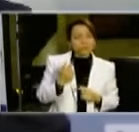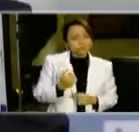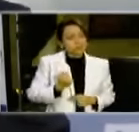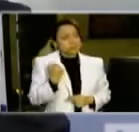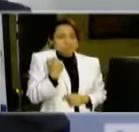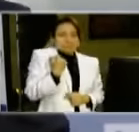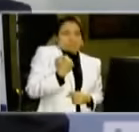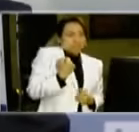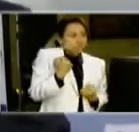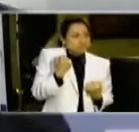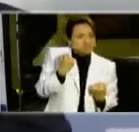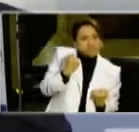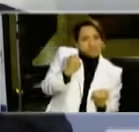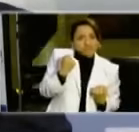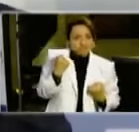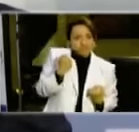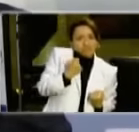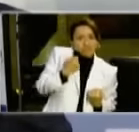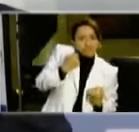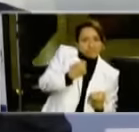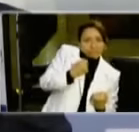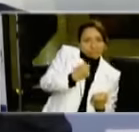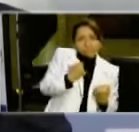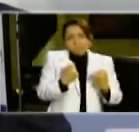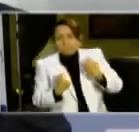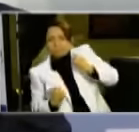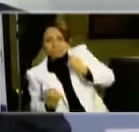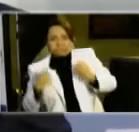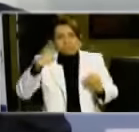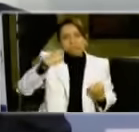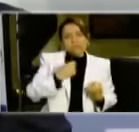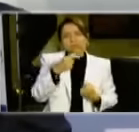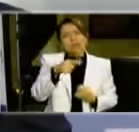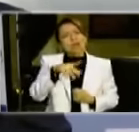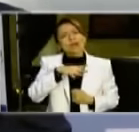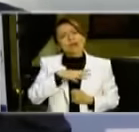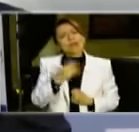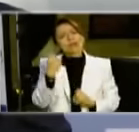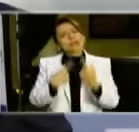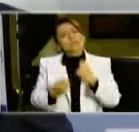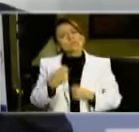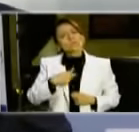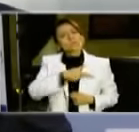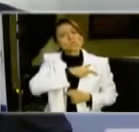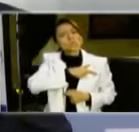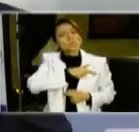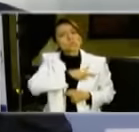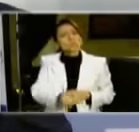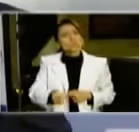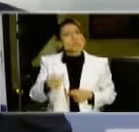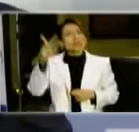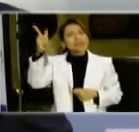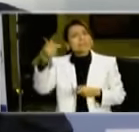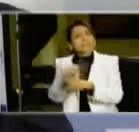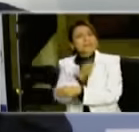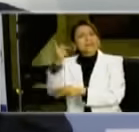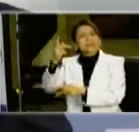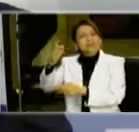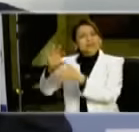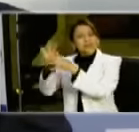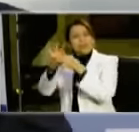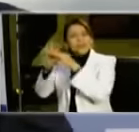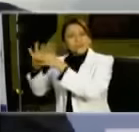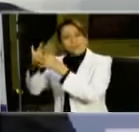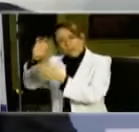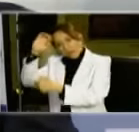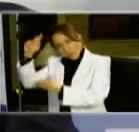a los latinoamericanos, no nos gusta la llamada política agrícola común de la Unión Europea, pero la política agrícola común